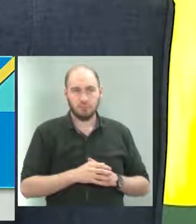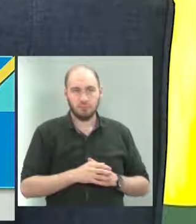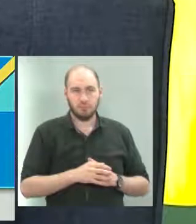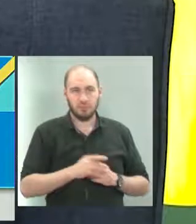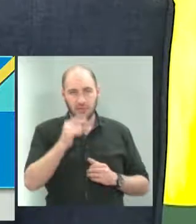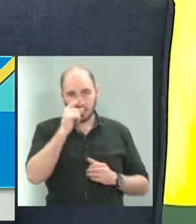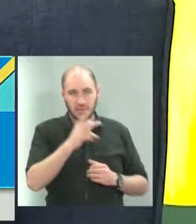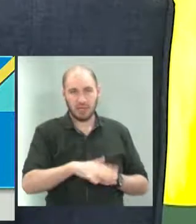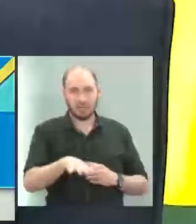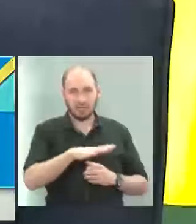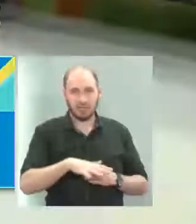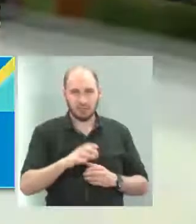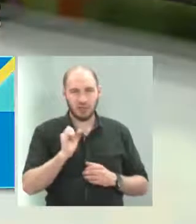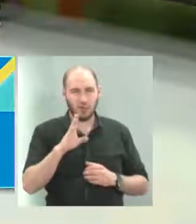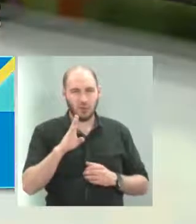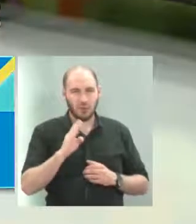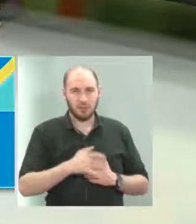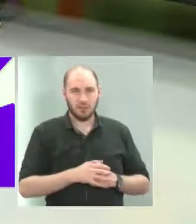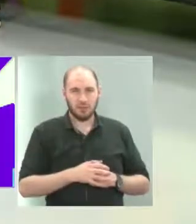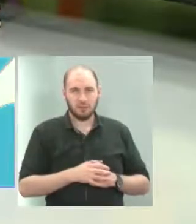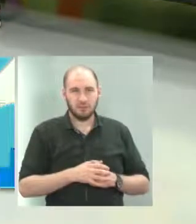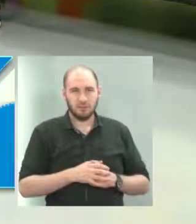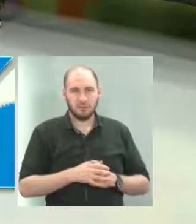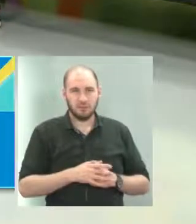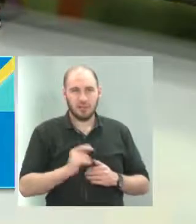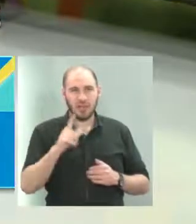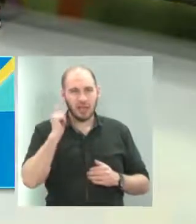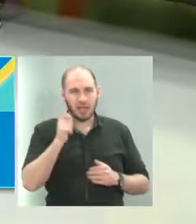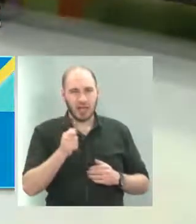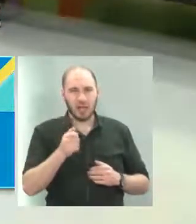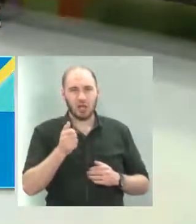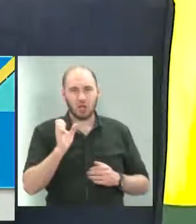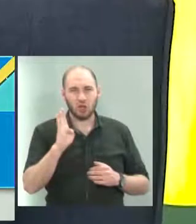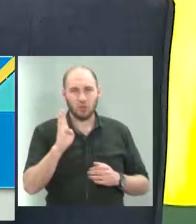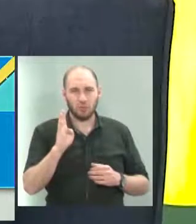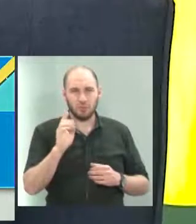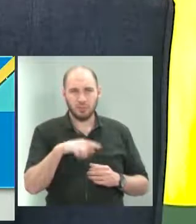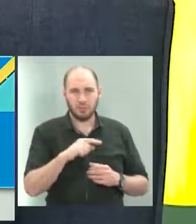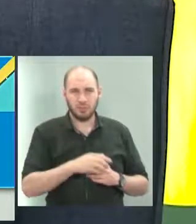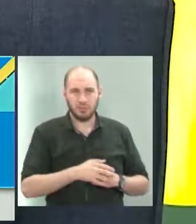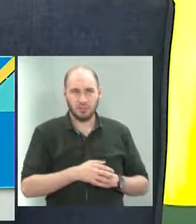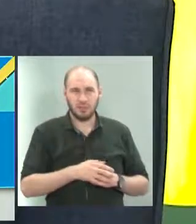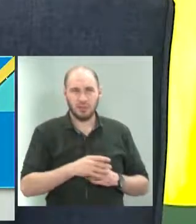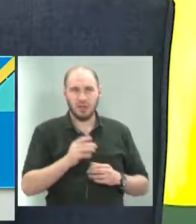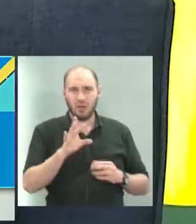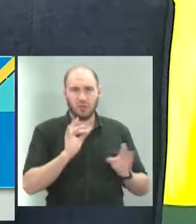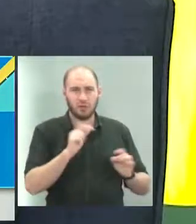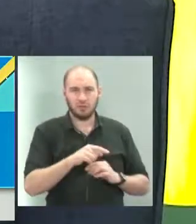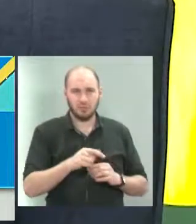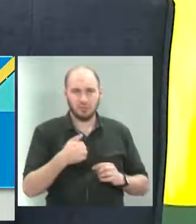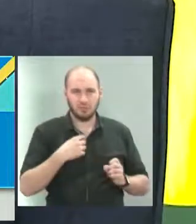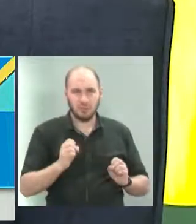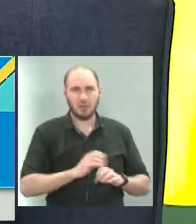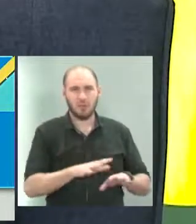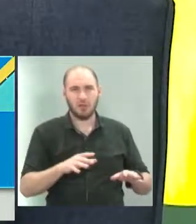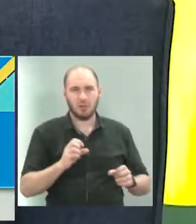Las Heras, ¿cómo se llama el club este que está? Entró en la liga, un club muy, muy humilde, muy humilde. Que si no tenía esa opción, y ahí me retracto